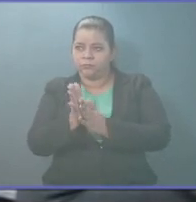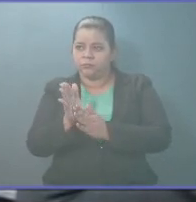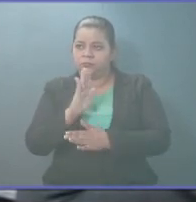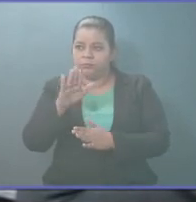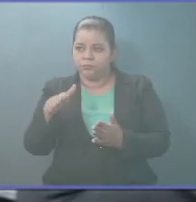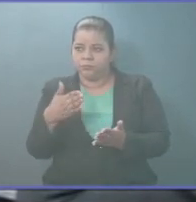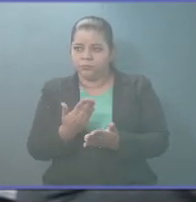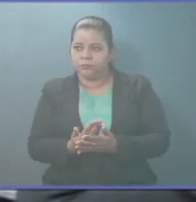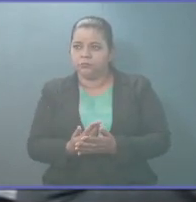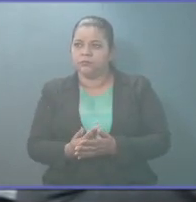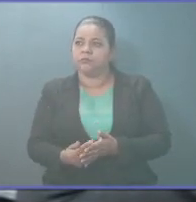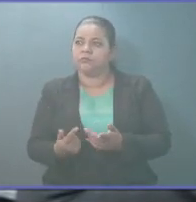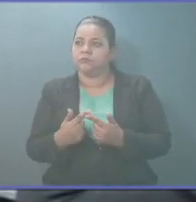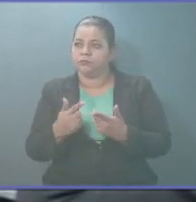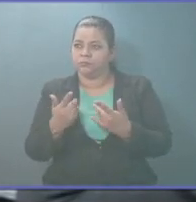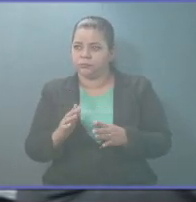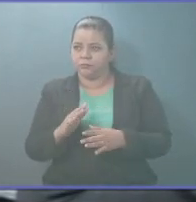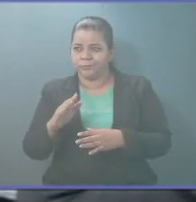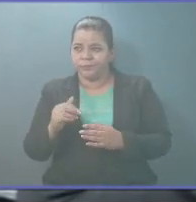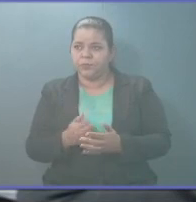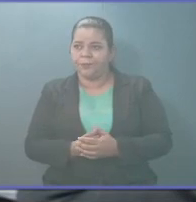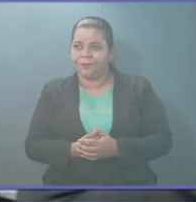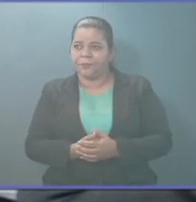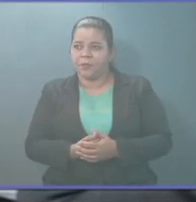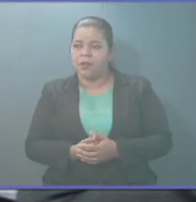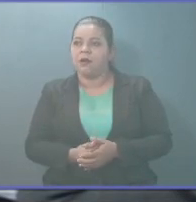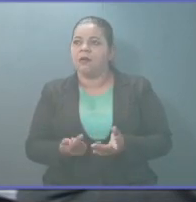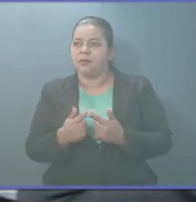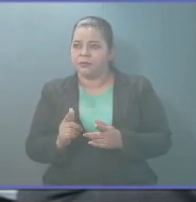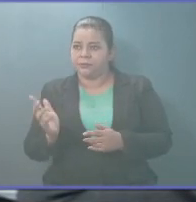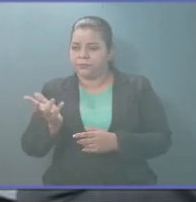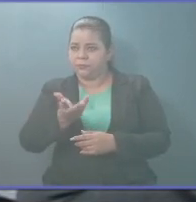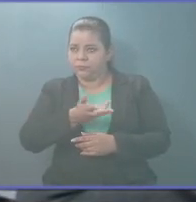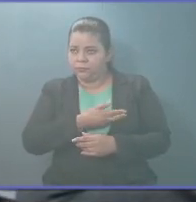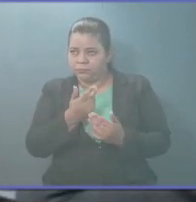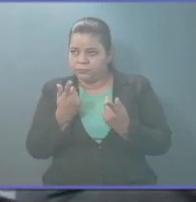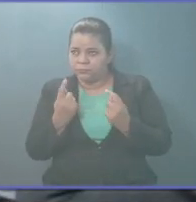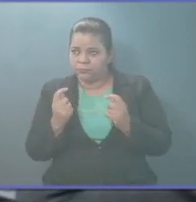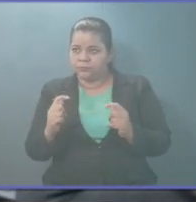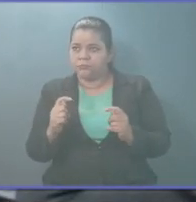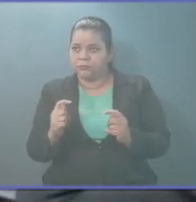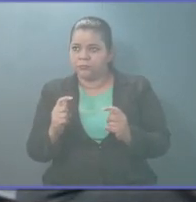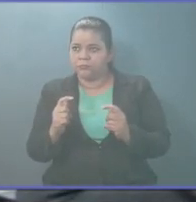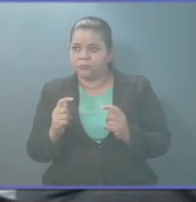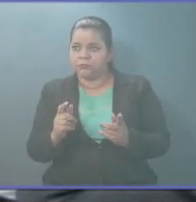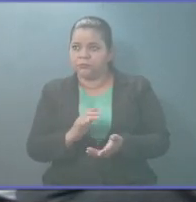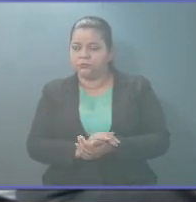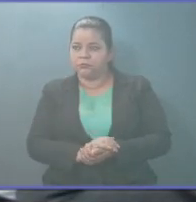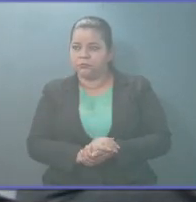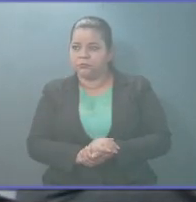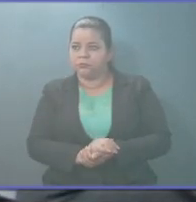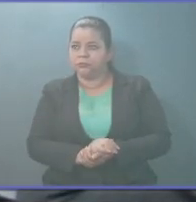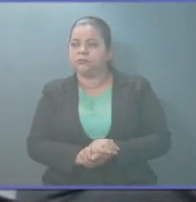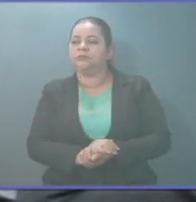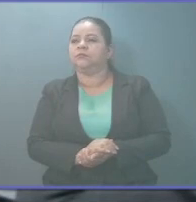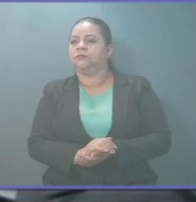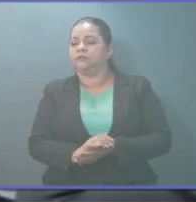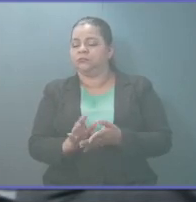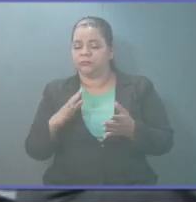ley anterior no tenía herramientas. Y nosotros intentamos en el ejercicio del